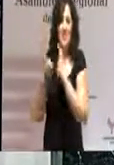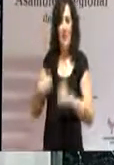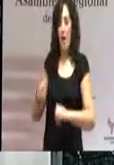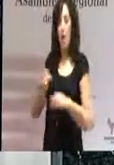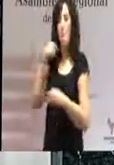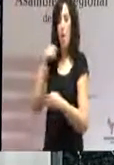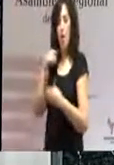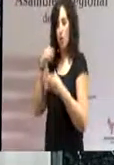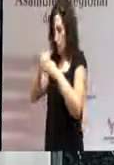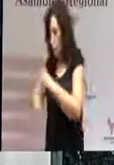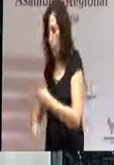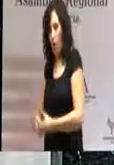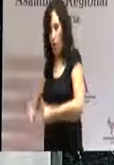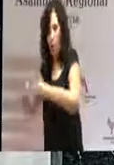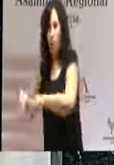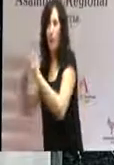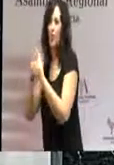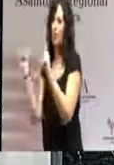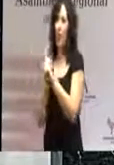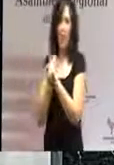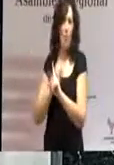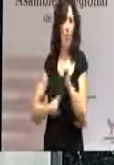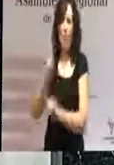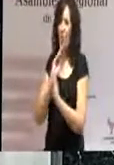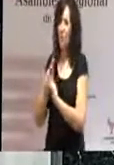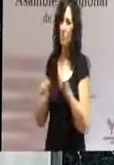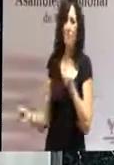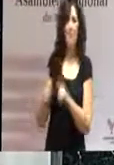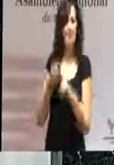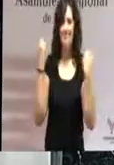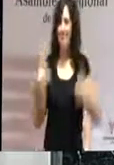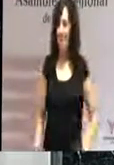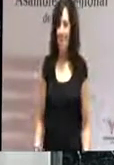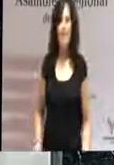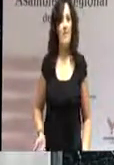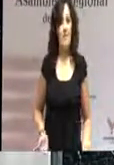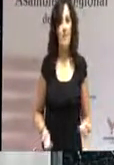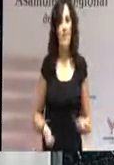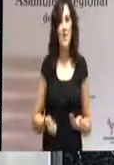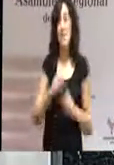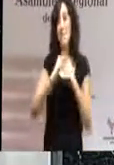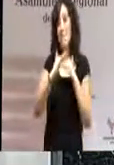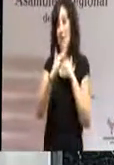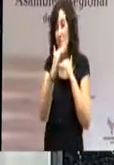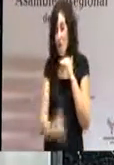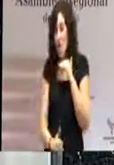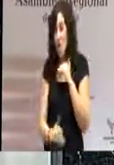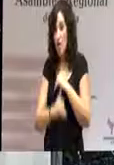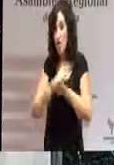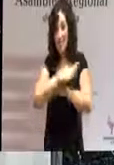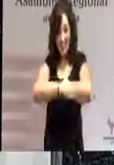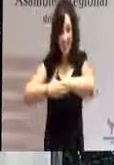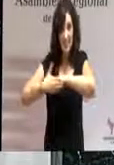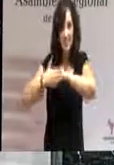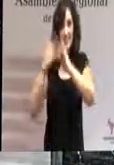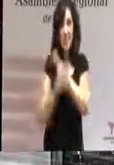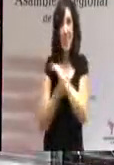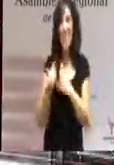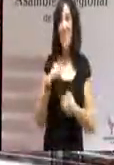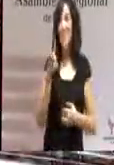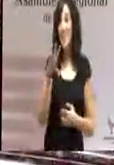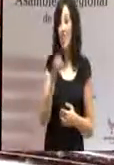pozos. Señorías, el Mar Menor, nuestra joya que hace ya 15 años fue